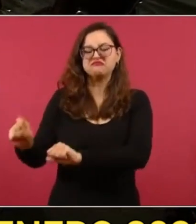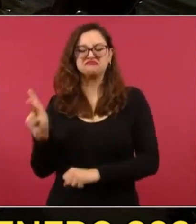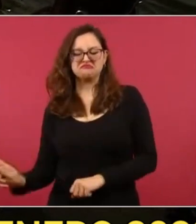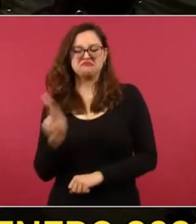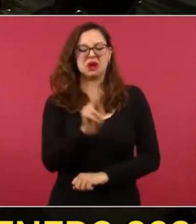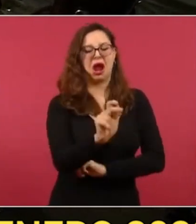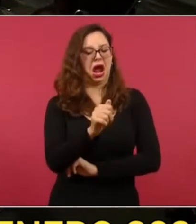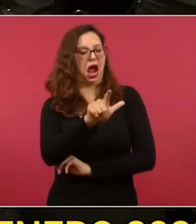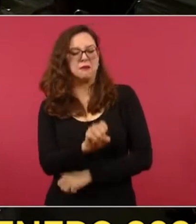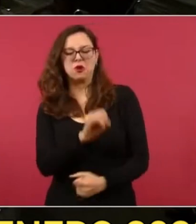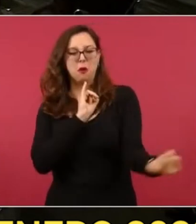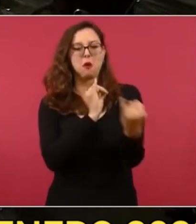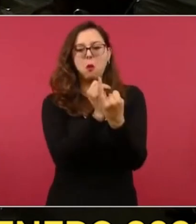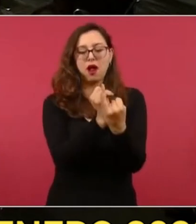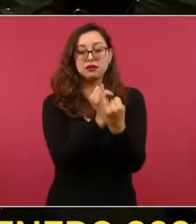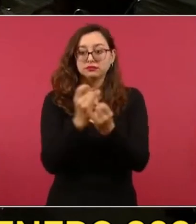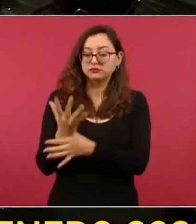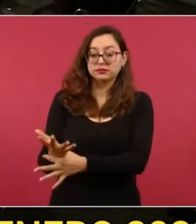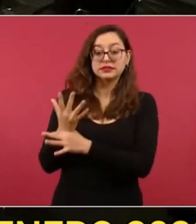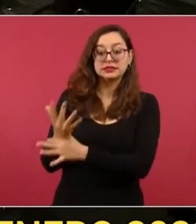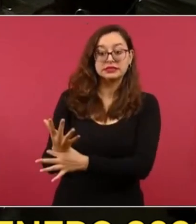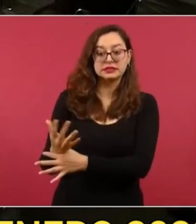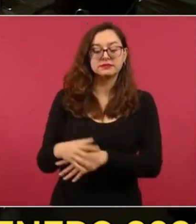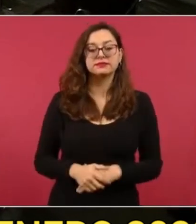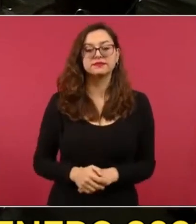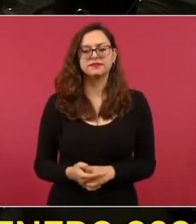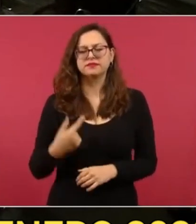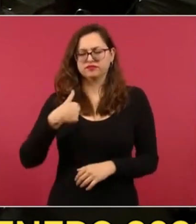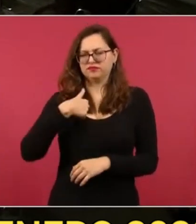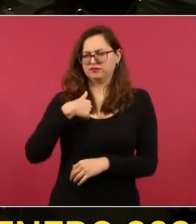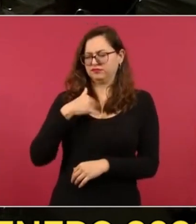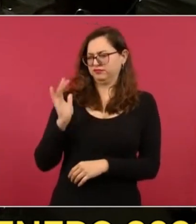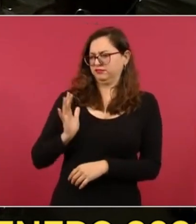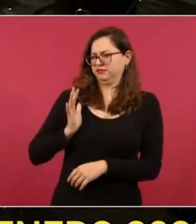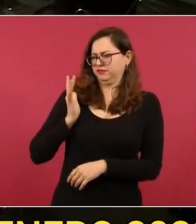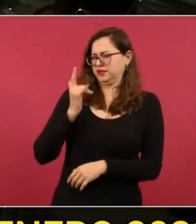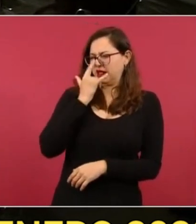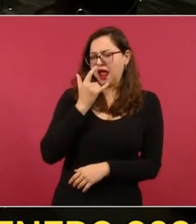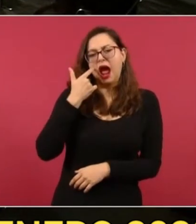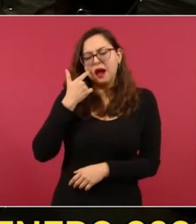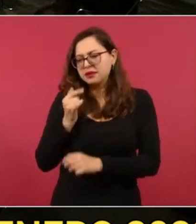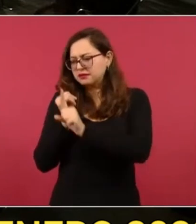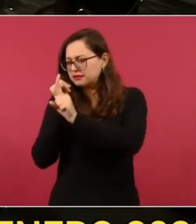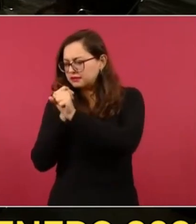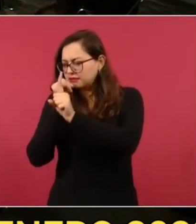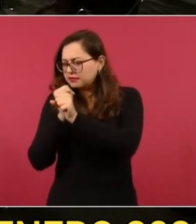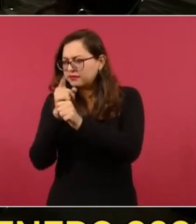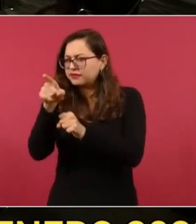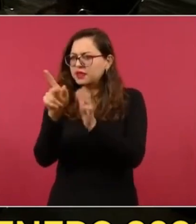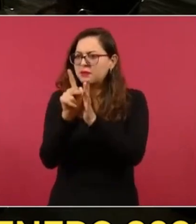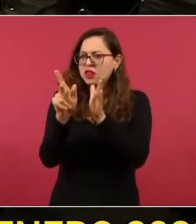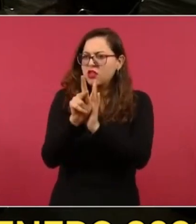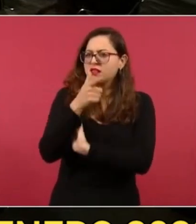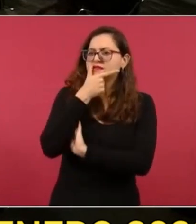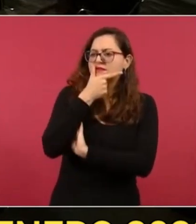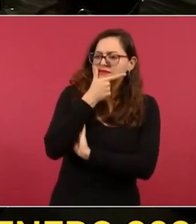se necesita mucho, que estos dos, por ejemplo, este medio británico, el tema de la propia ONG que acabo de mencionar, en donde se